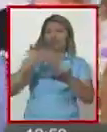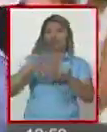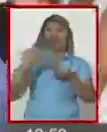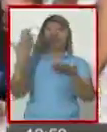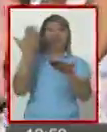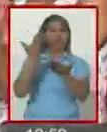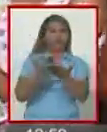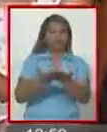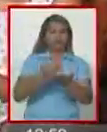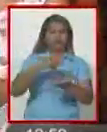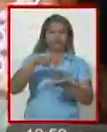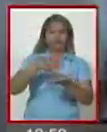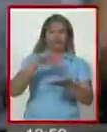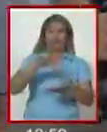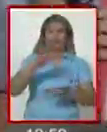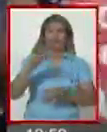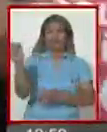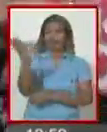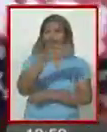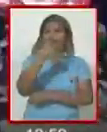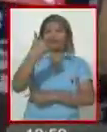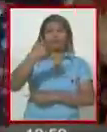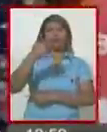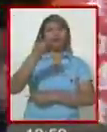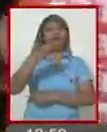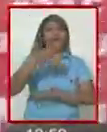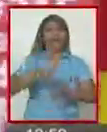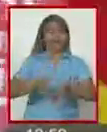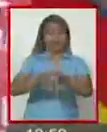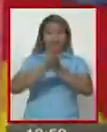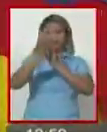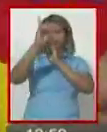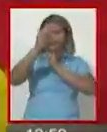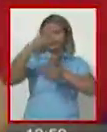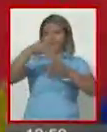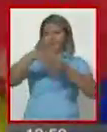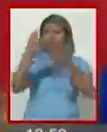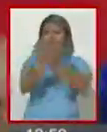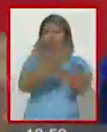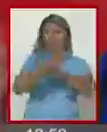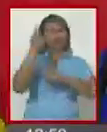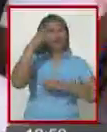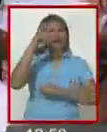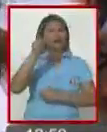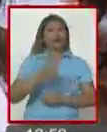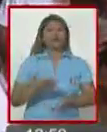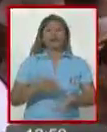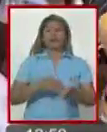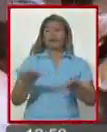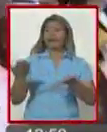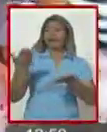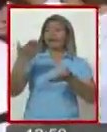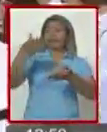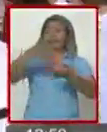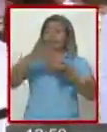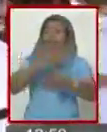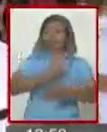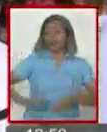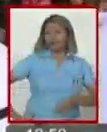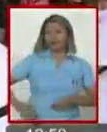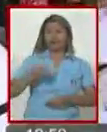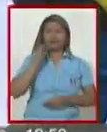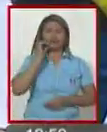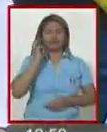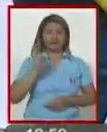hasta la plaza principal donde con banderas del 21 de efe pedirán el respeto del voto democrático para que no se repostule el presidente morales